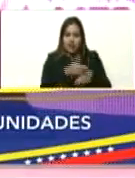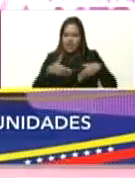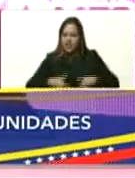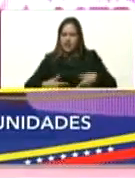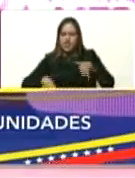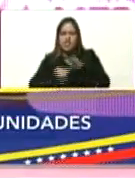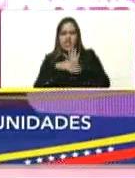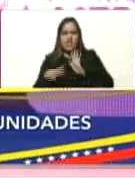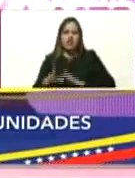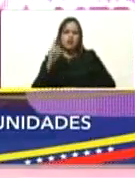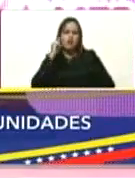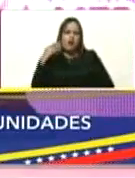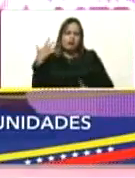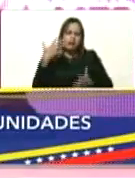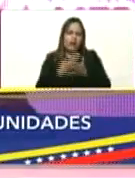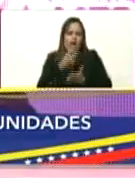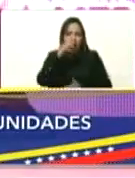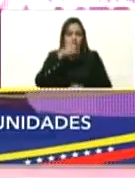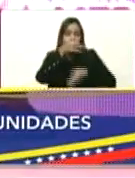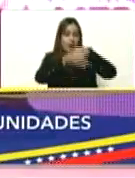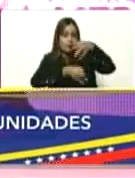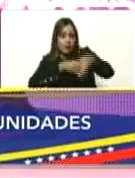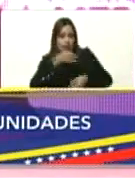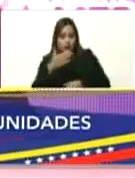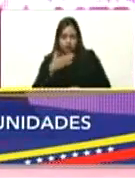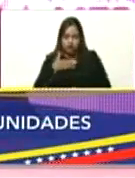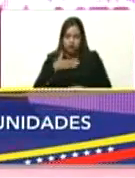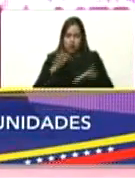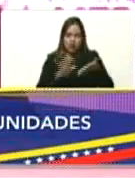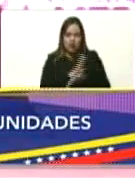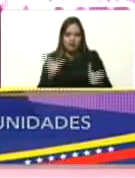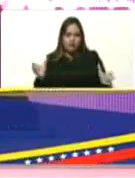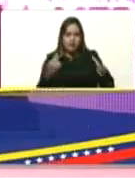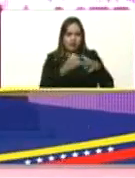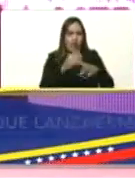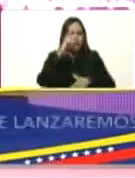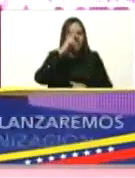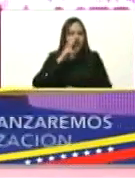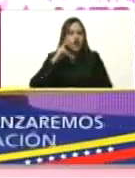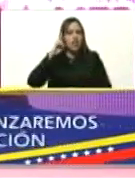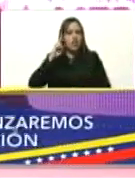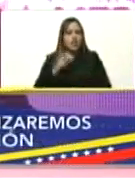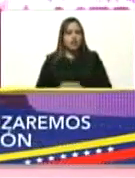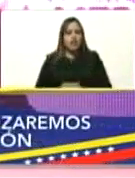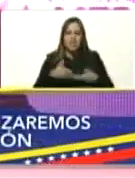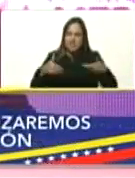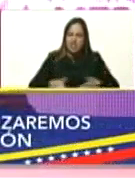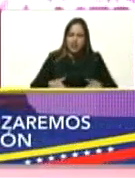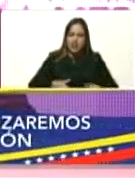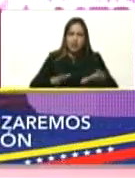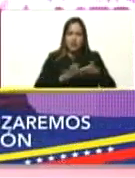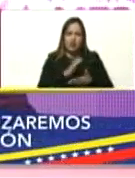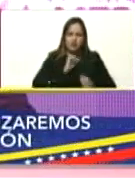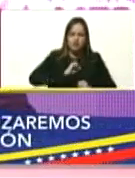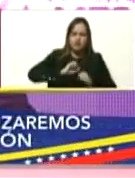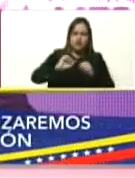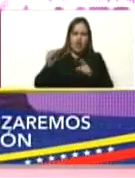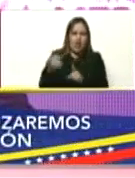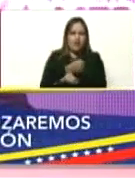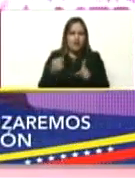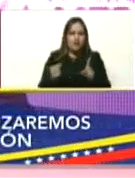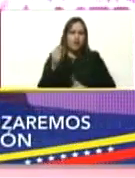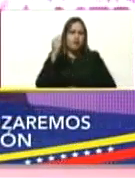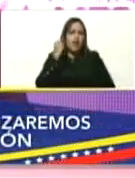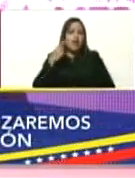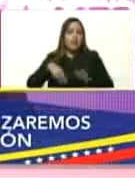durante muchos años, me hablara de la estación Violeta y la lucha contra la violencia de género y el